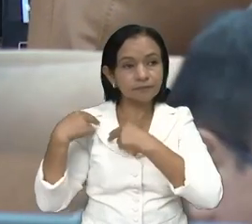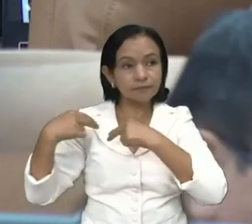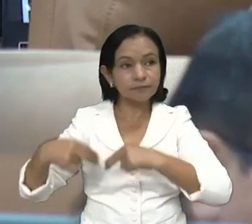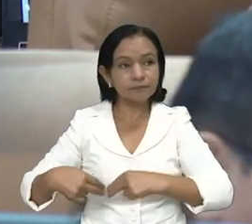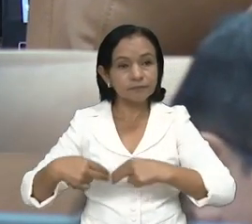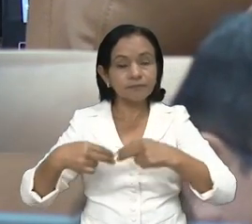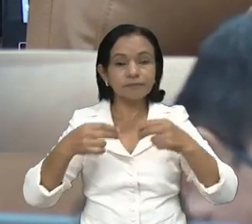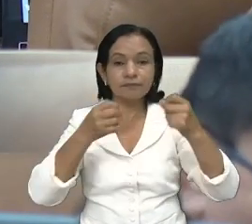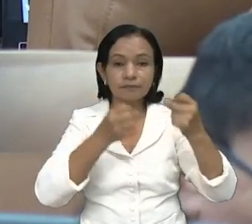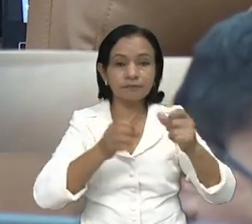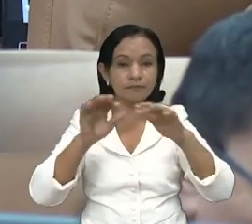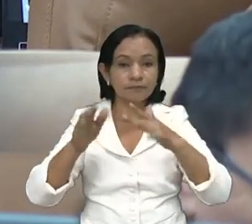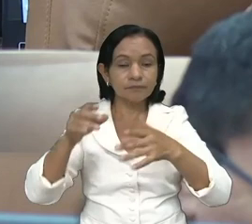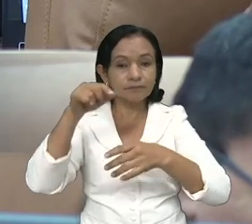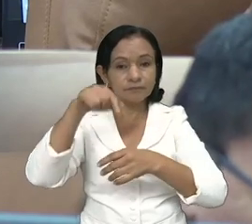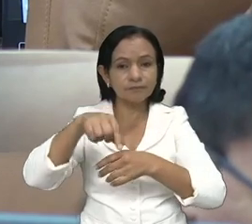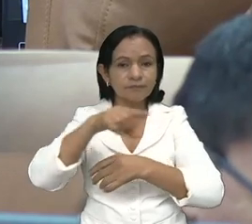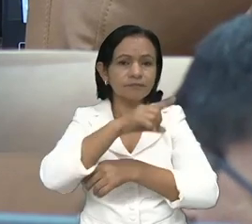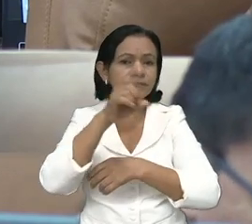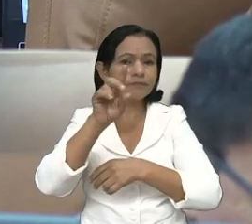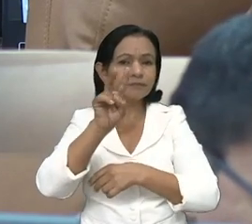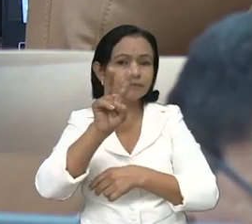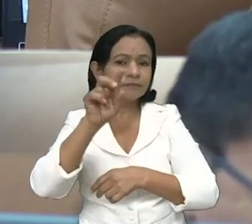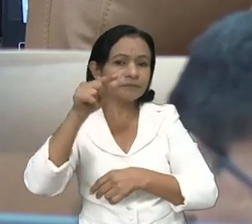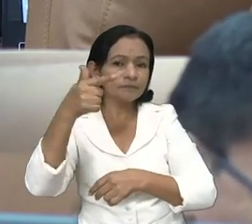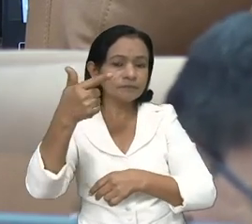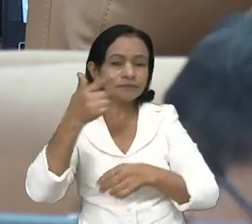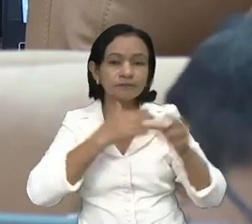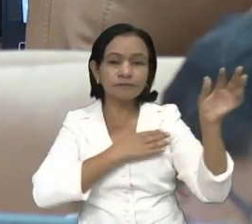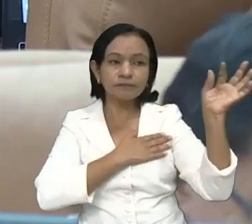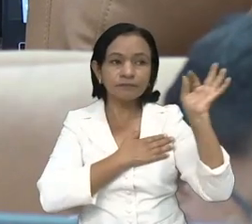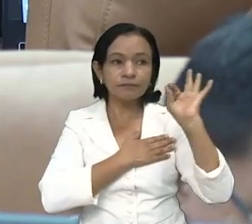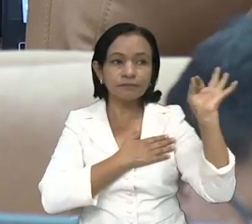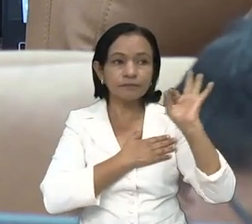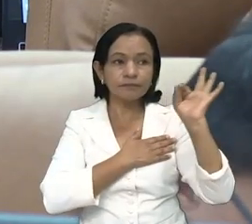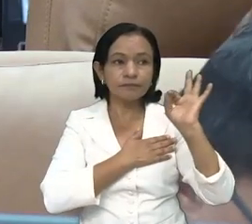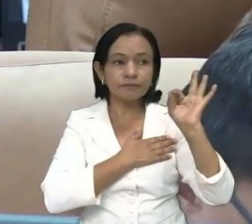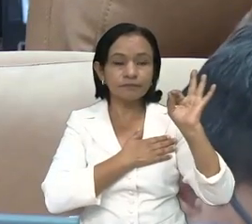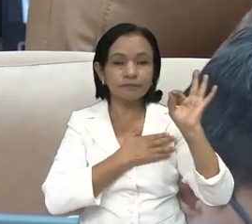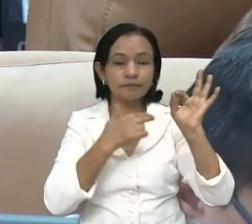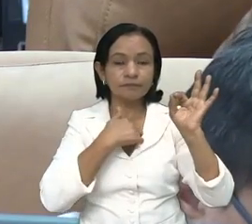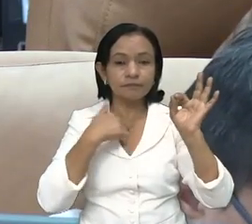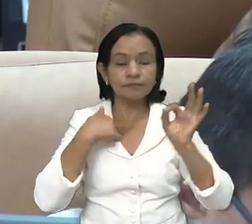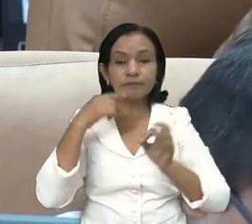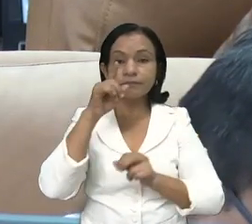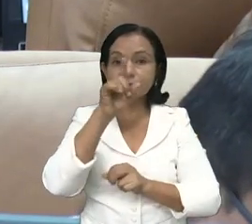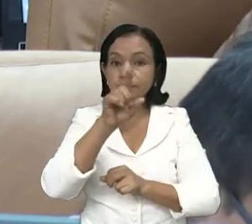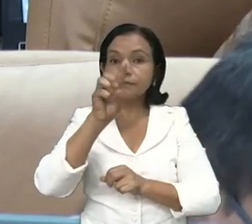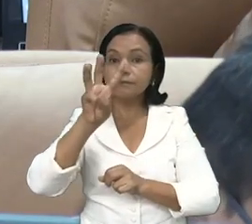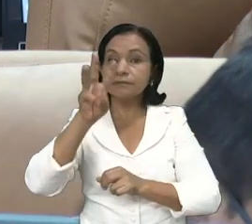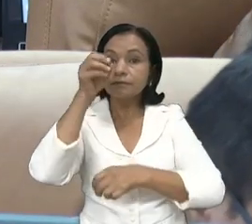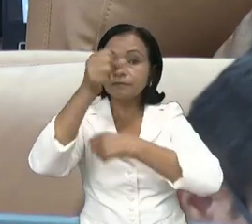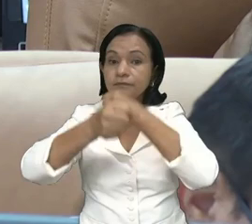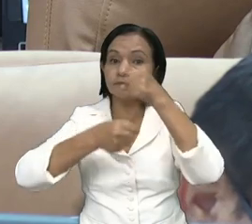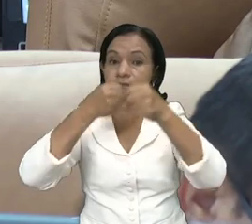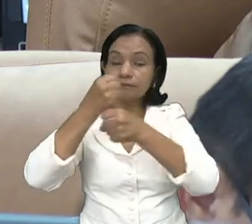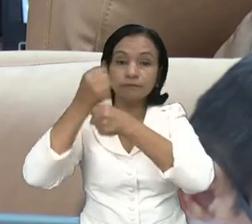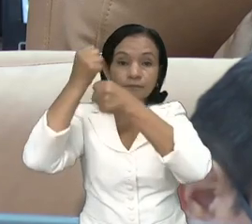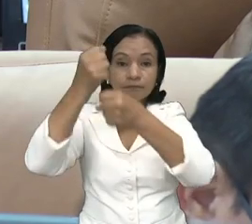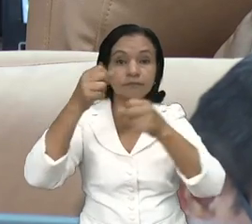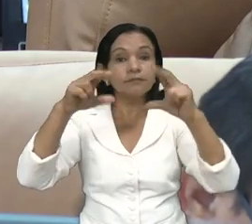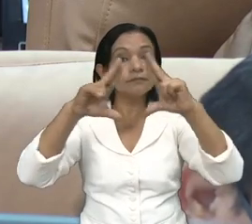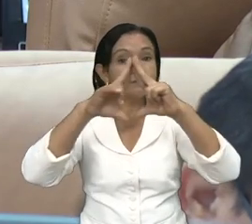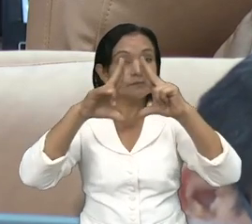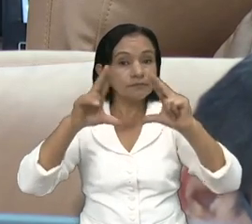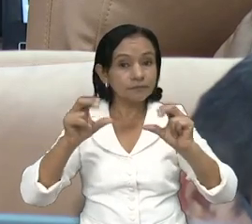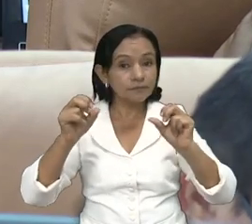Este 27 de febrero se cumplieron 13 años de que Nicaragua,